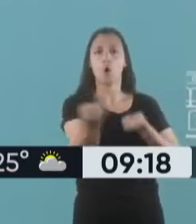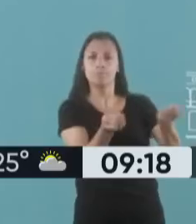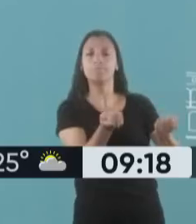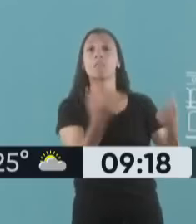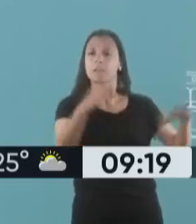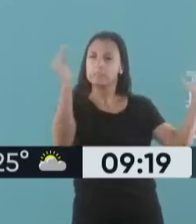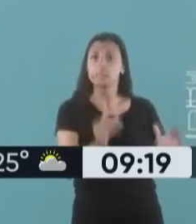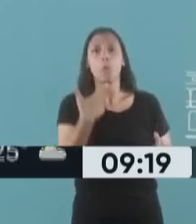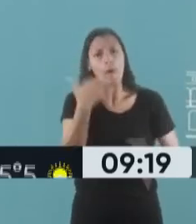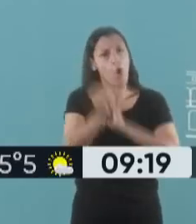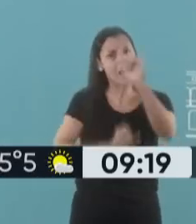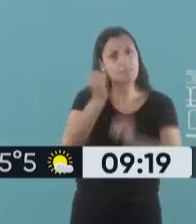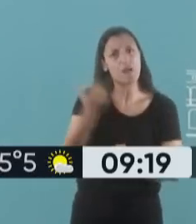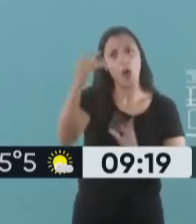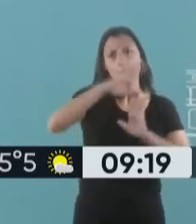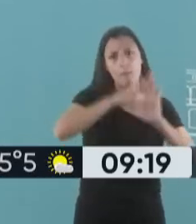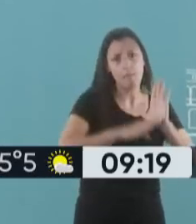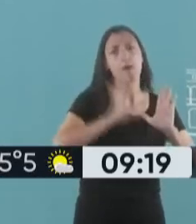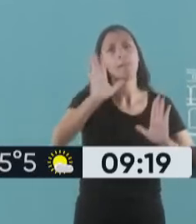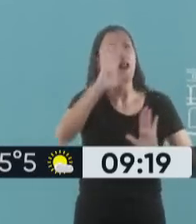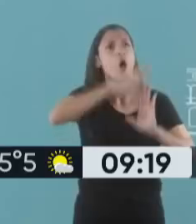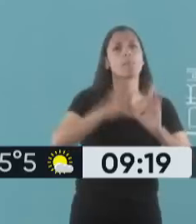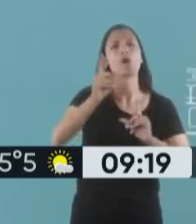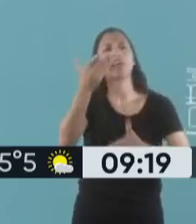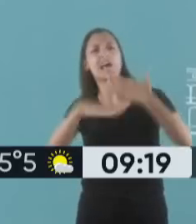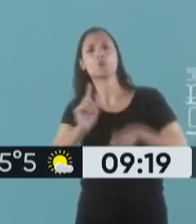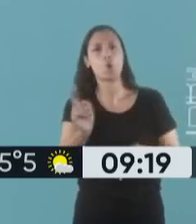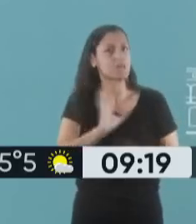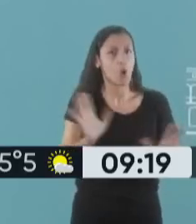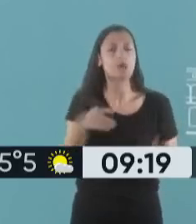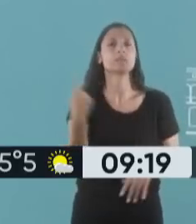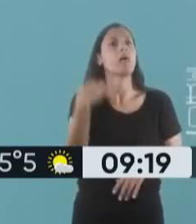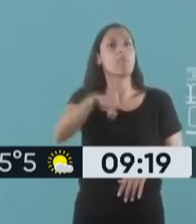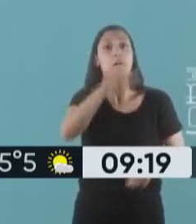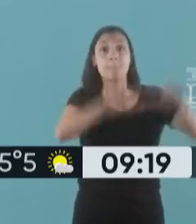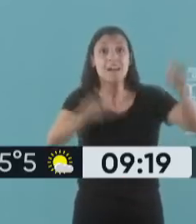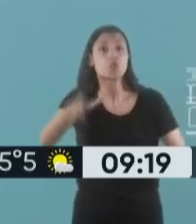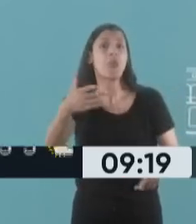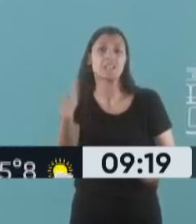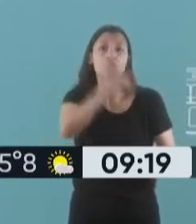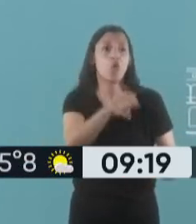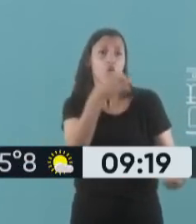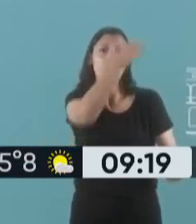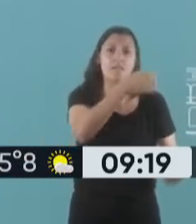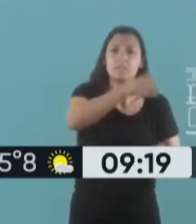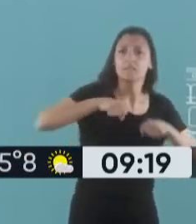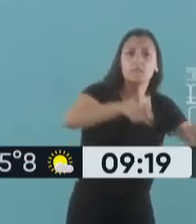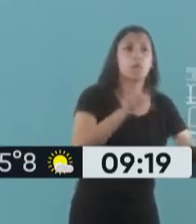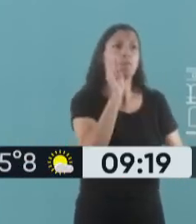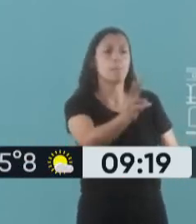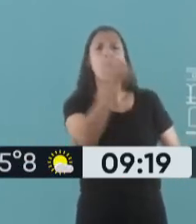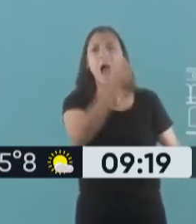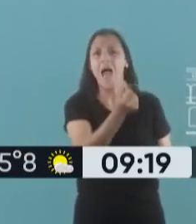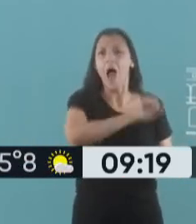puedo dar explicaciones, pero por supuesto las explicaciones no son excusas frente a quien tiene que ir todos los días al almacén y se encontró con este aumento. Hay